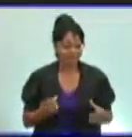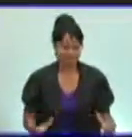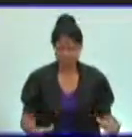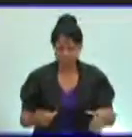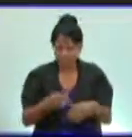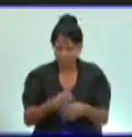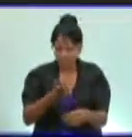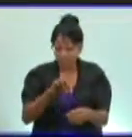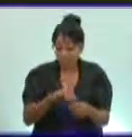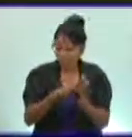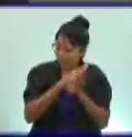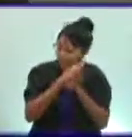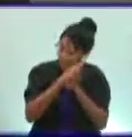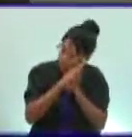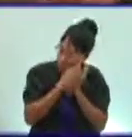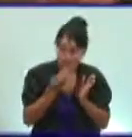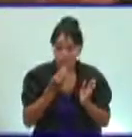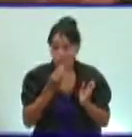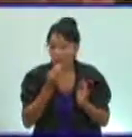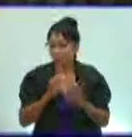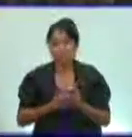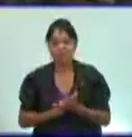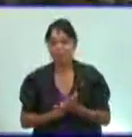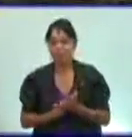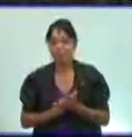semillas. Dime tú,